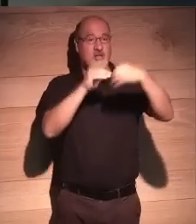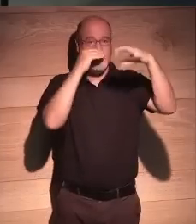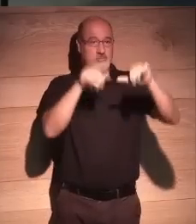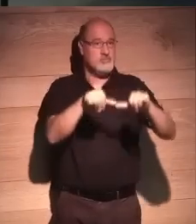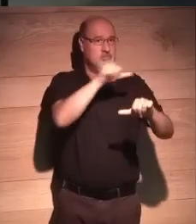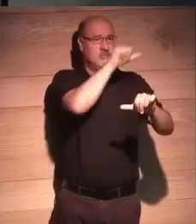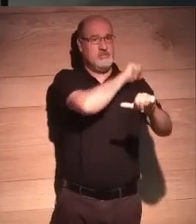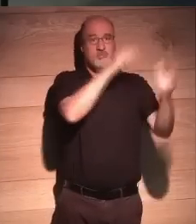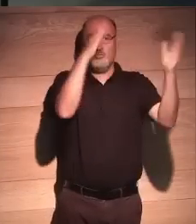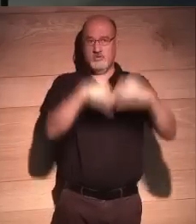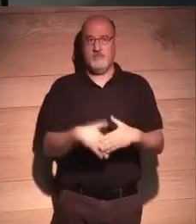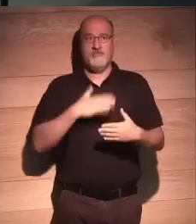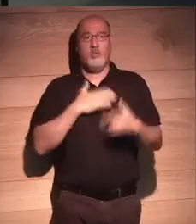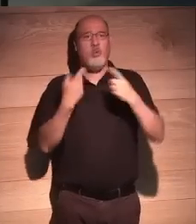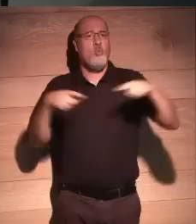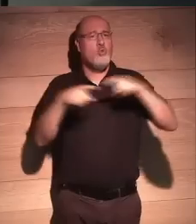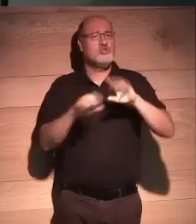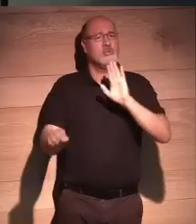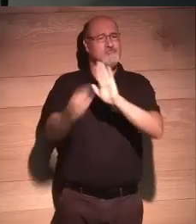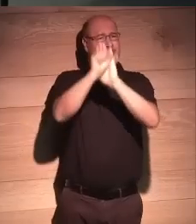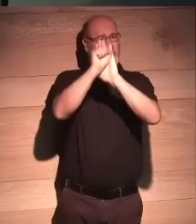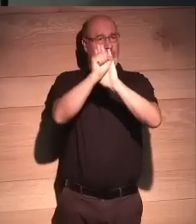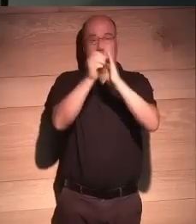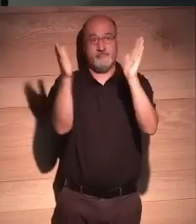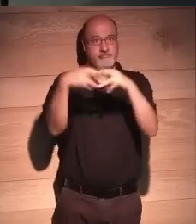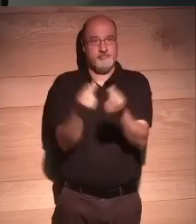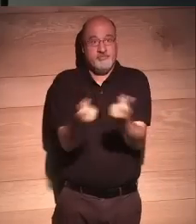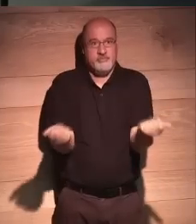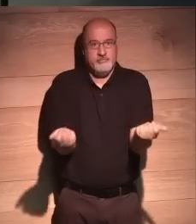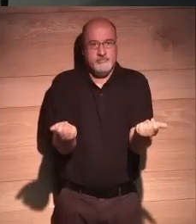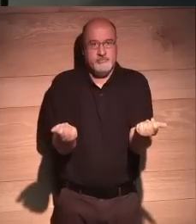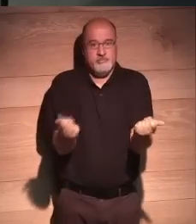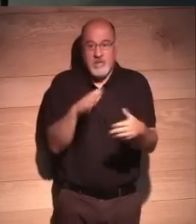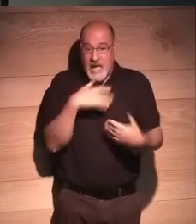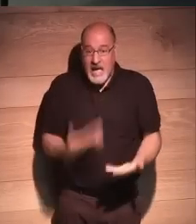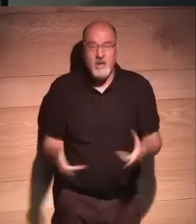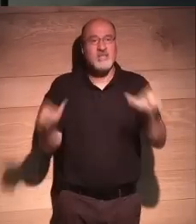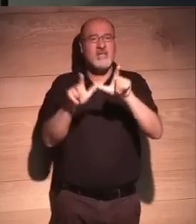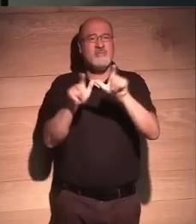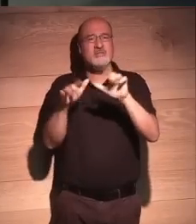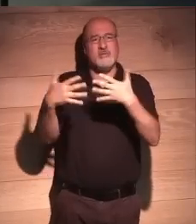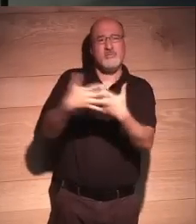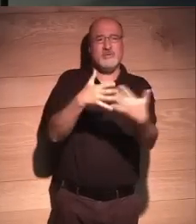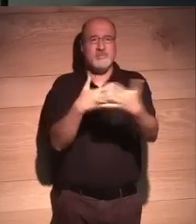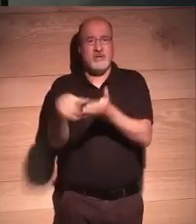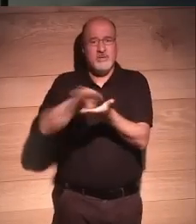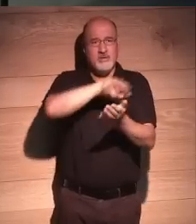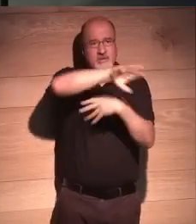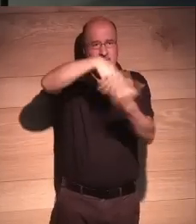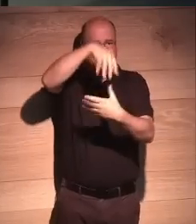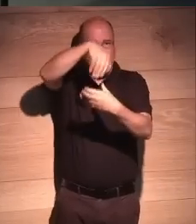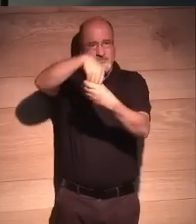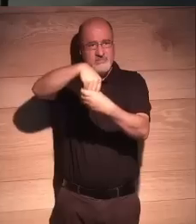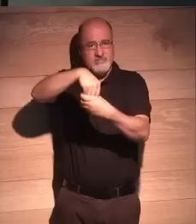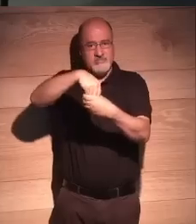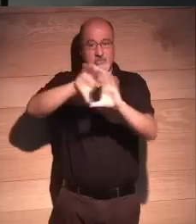bandas sonoras, no tendremos bandas sonoras. Y hay es que la televisión ahora es muy endogámica, entonces se alimenta de sí misma. Tú coges